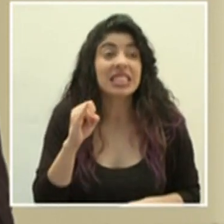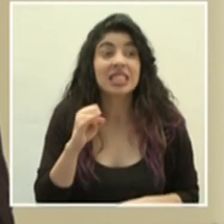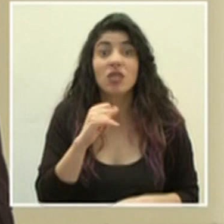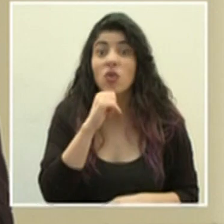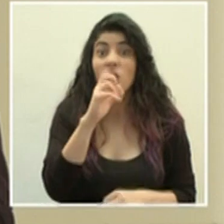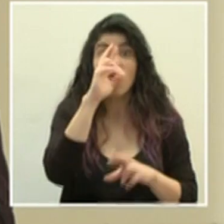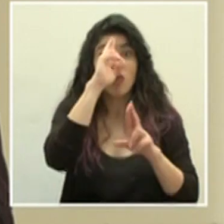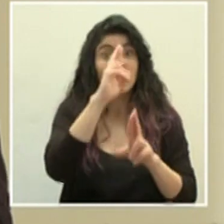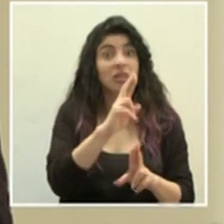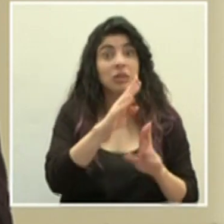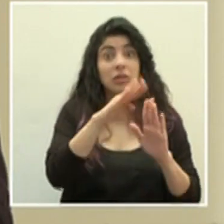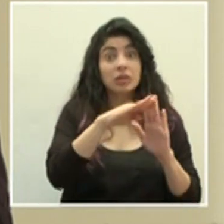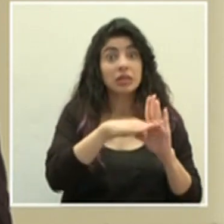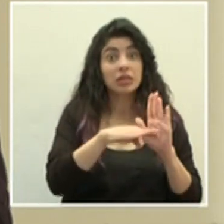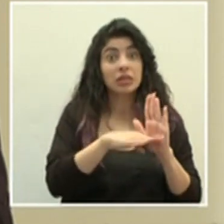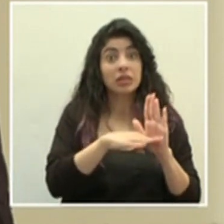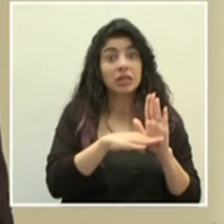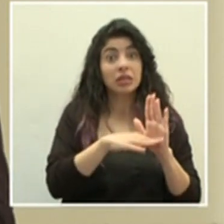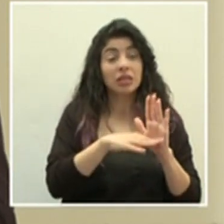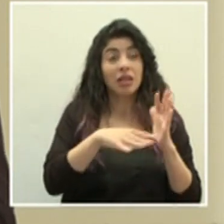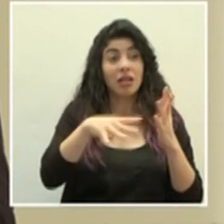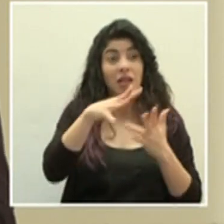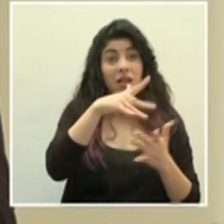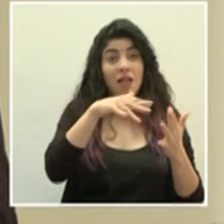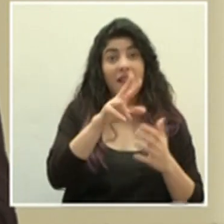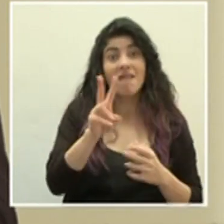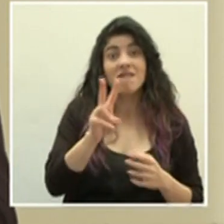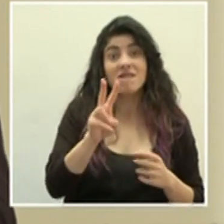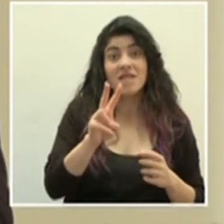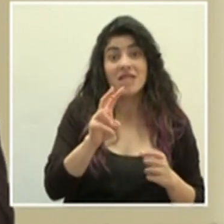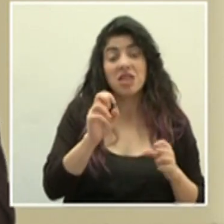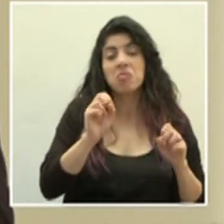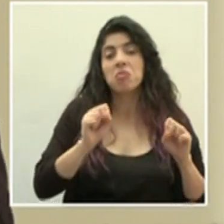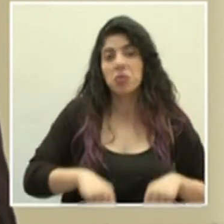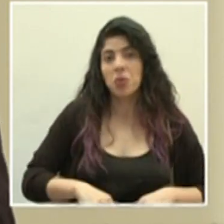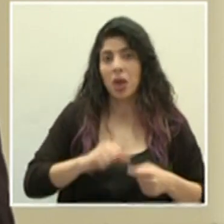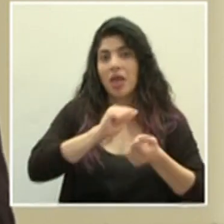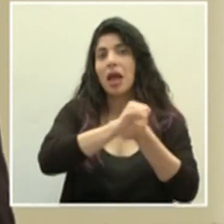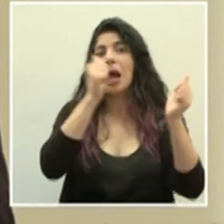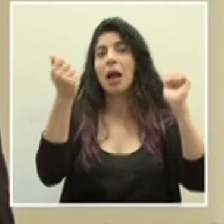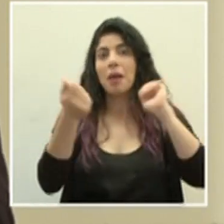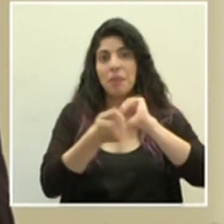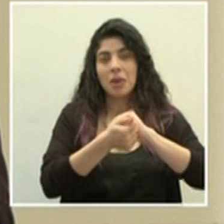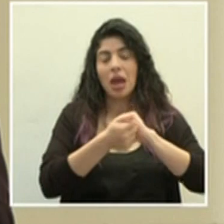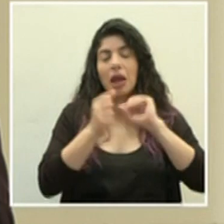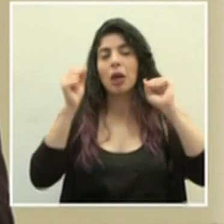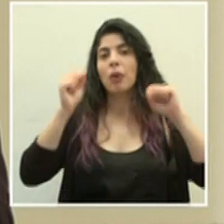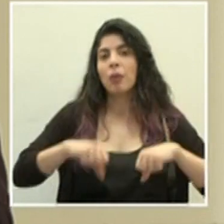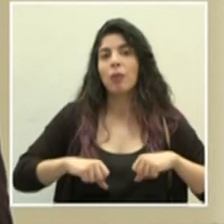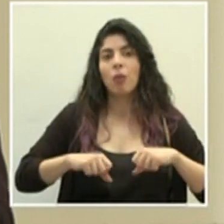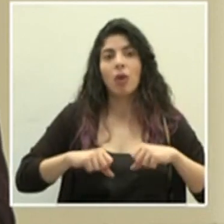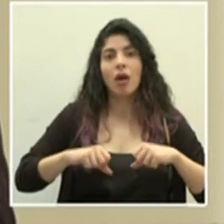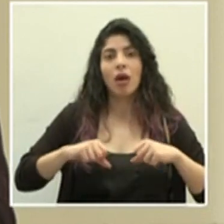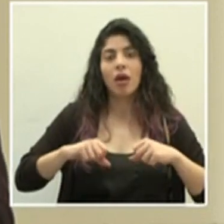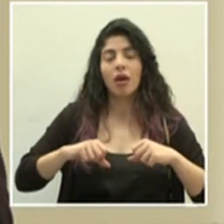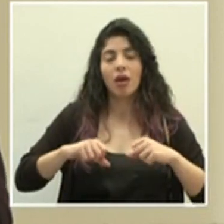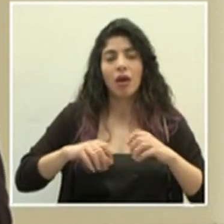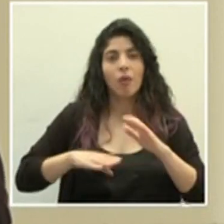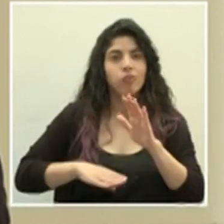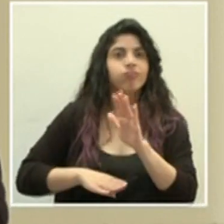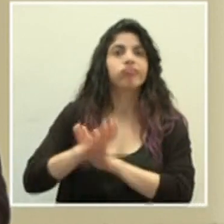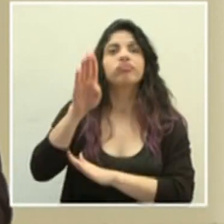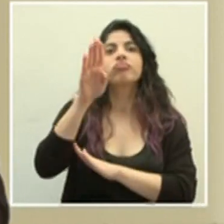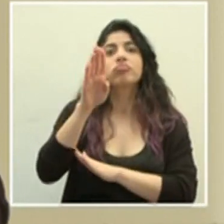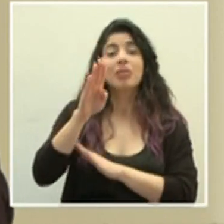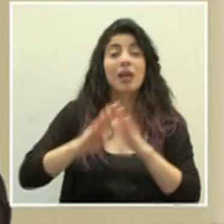esos protocolos, ese comportamiento del virus puede cambiar y puede convertirse en una curva